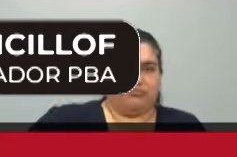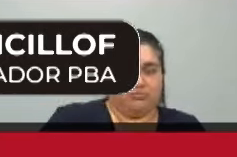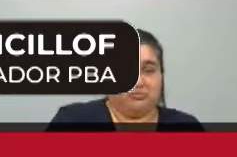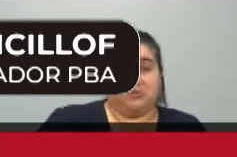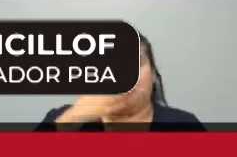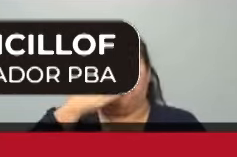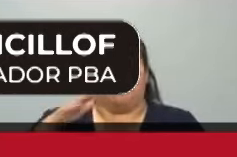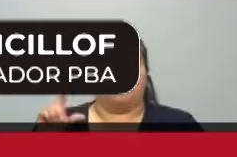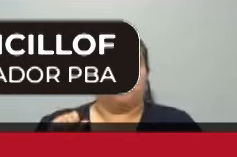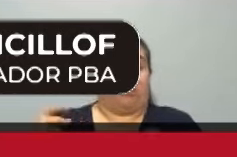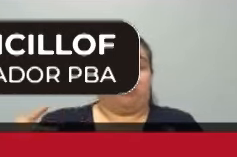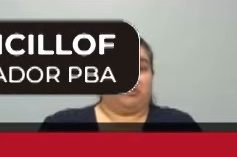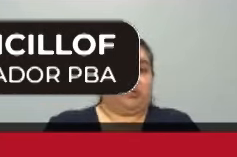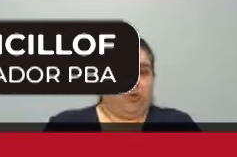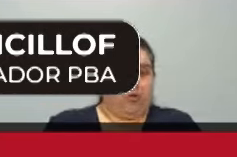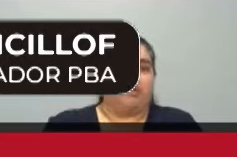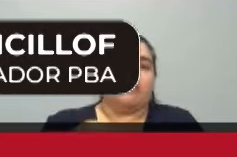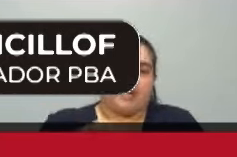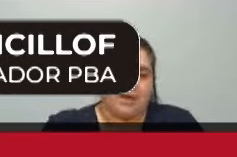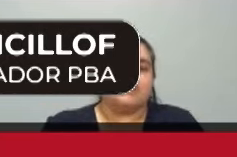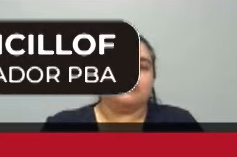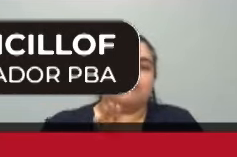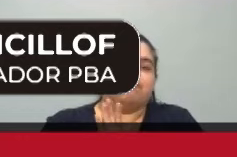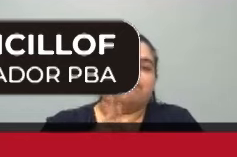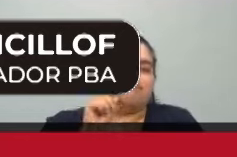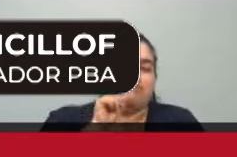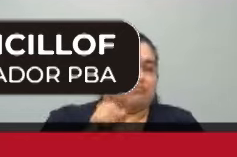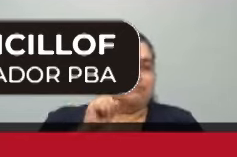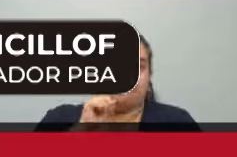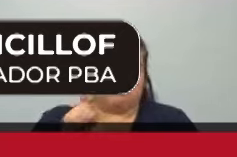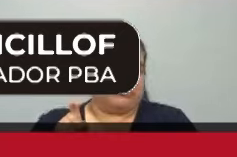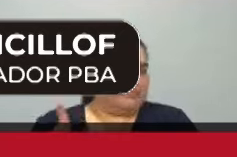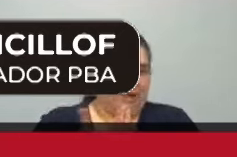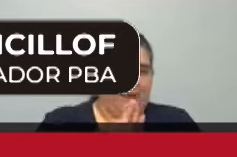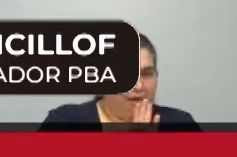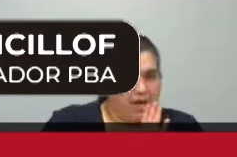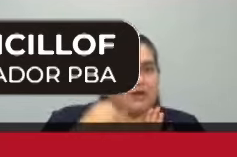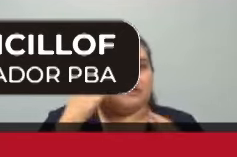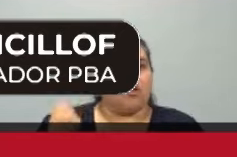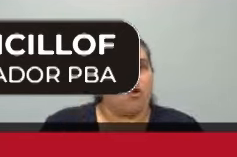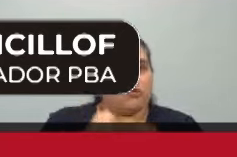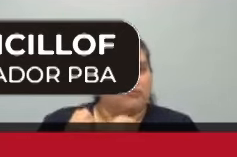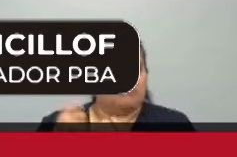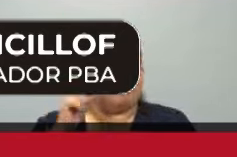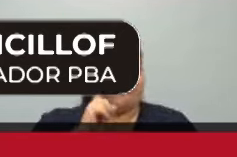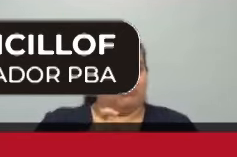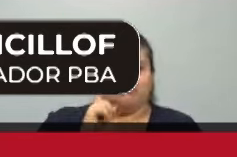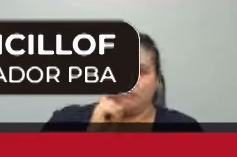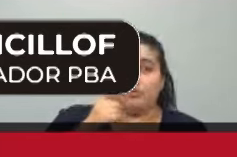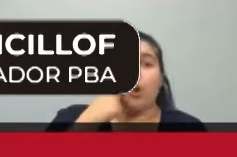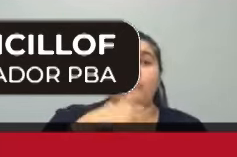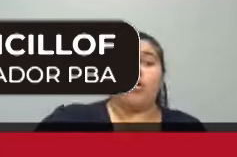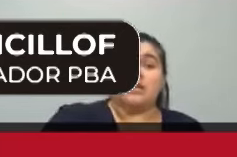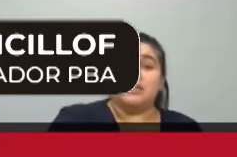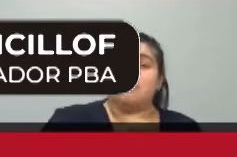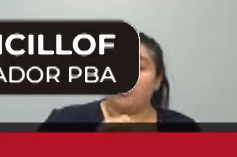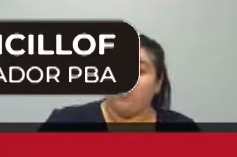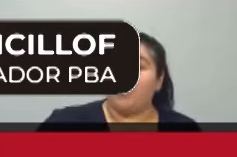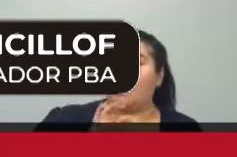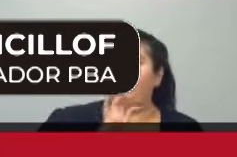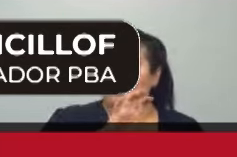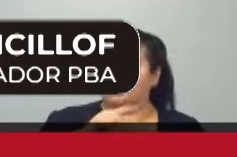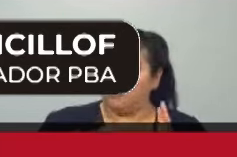lo cual lleva a incumplimientos contractuales, a incumplimientos de convenios cuando se trata de municipios de la provincia